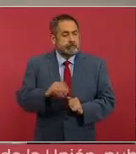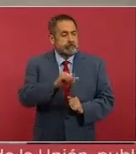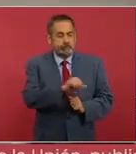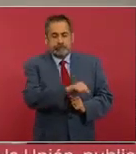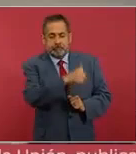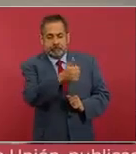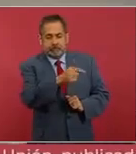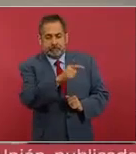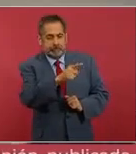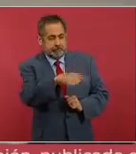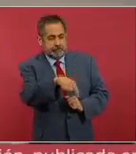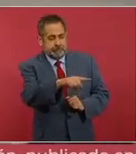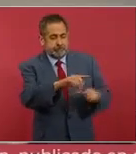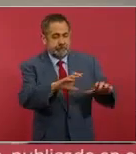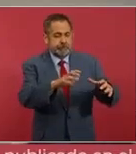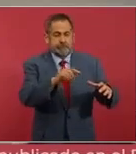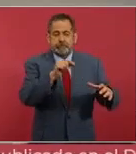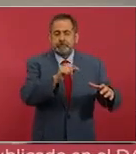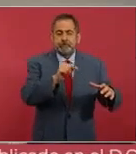demasiado